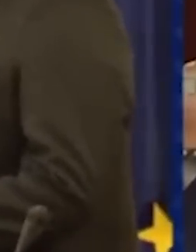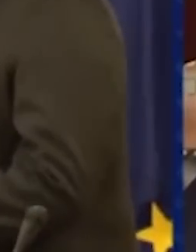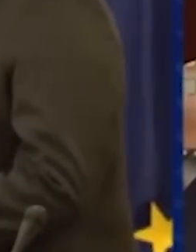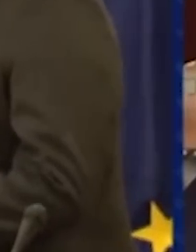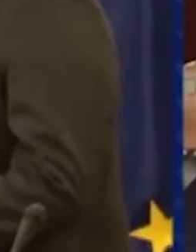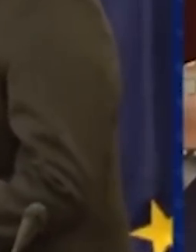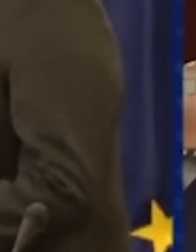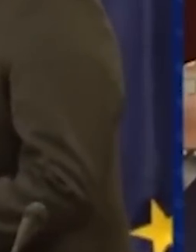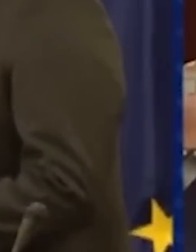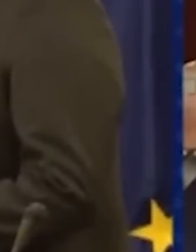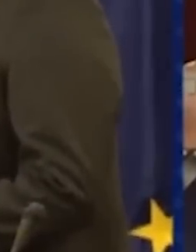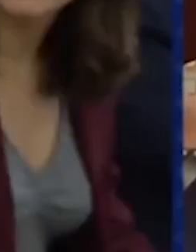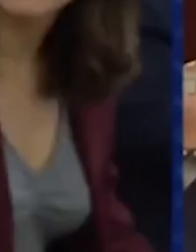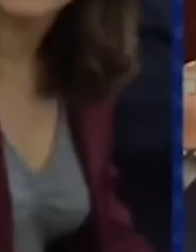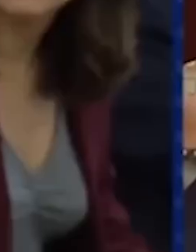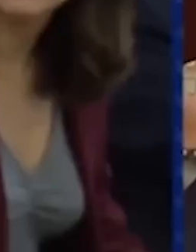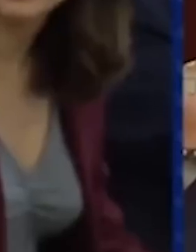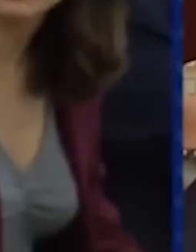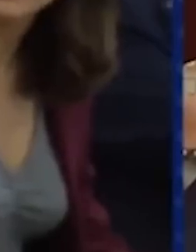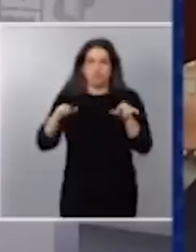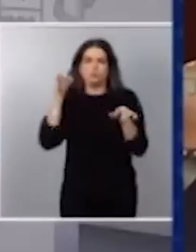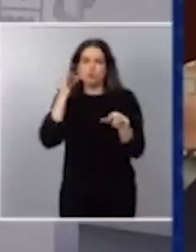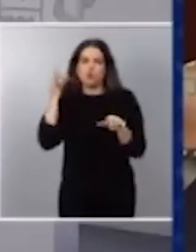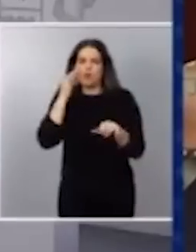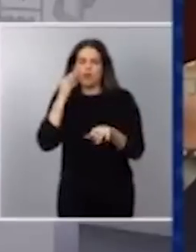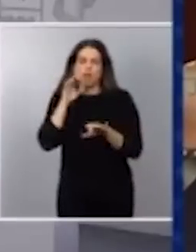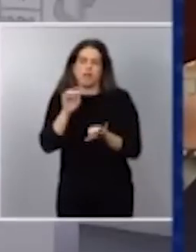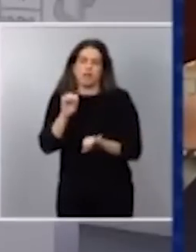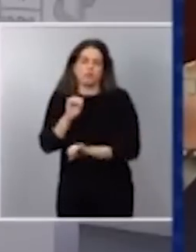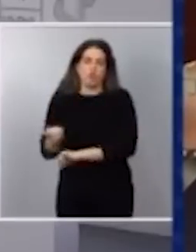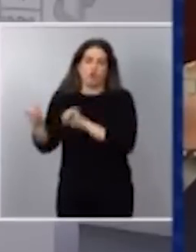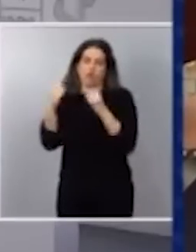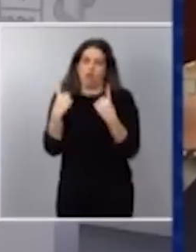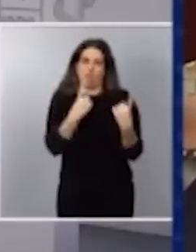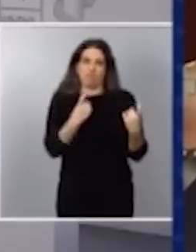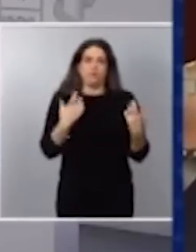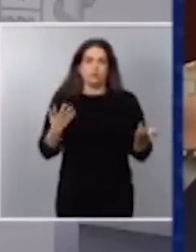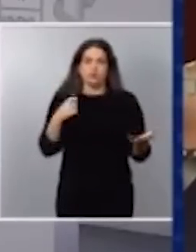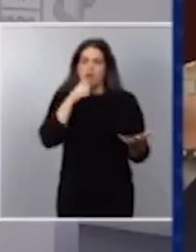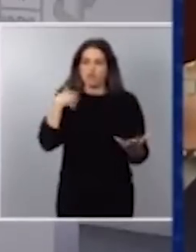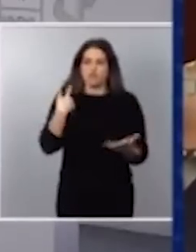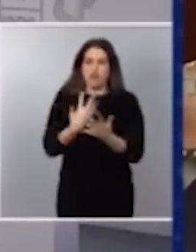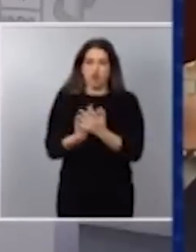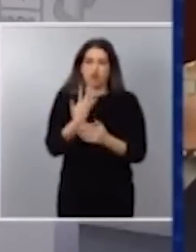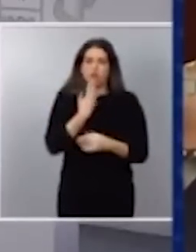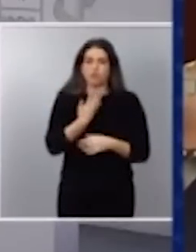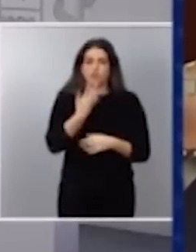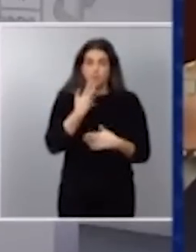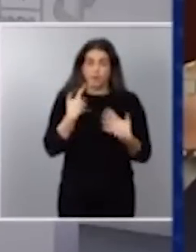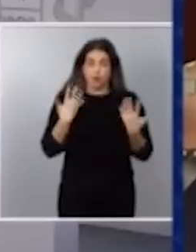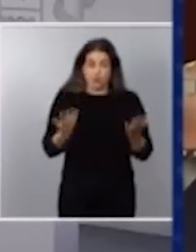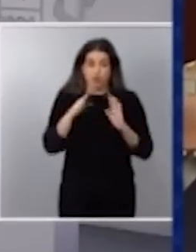físicamente sería imposible obligar a nadie a que mirara lo que no quería ver o que escuchara lo que no quiere oír